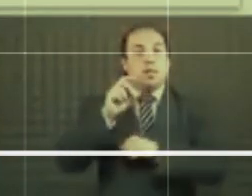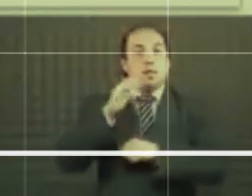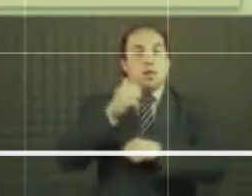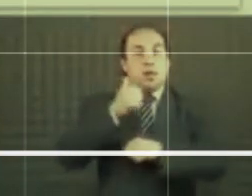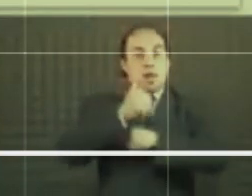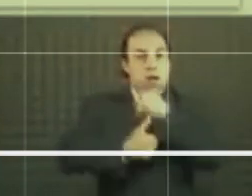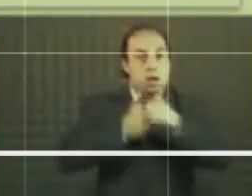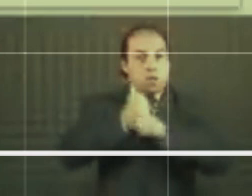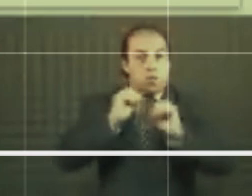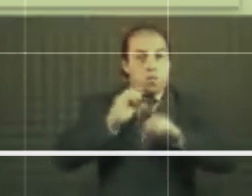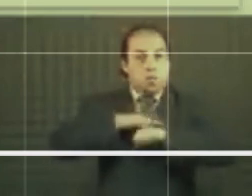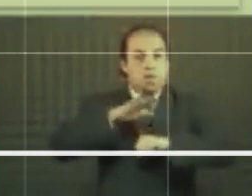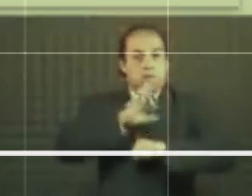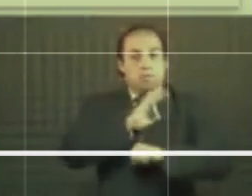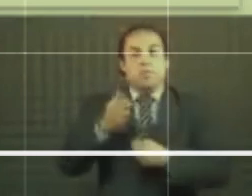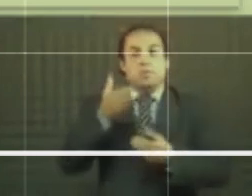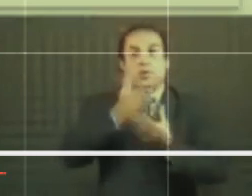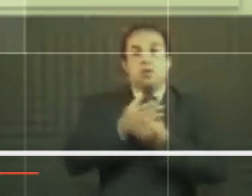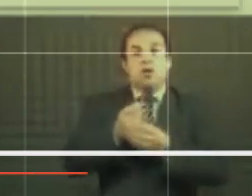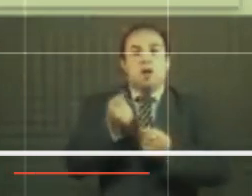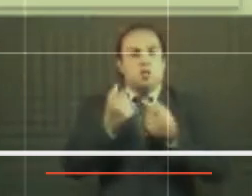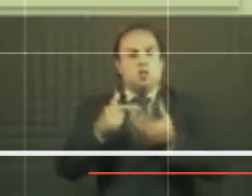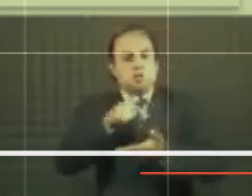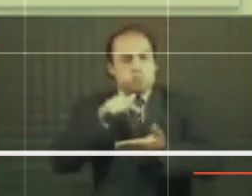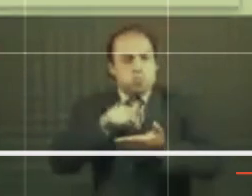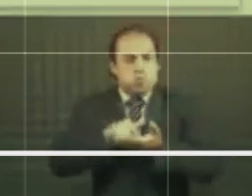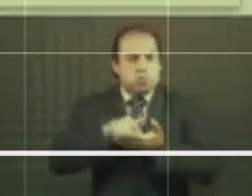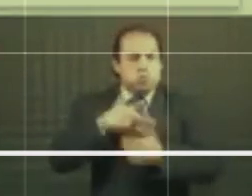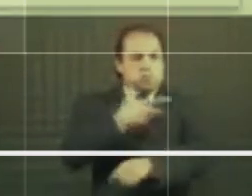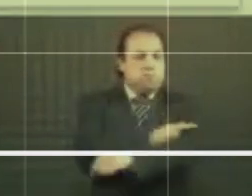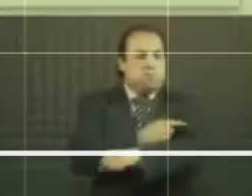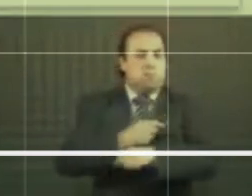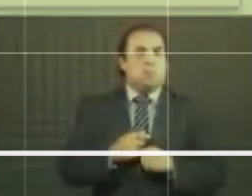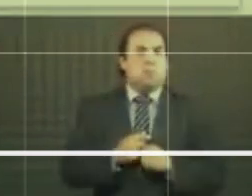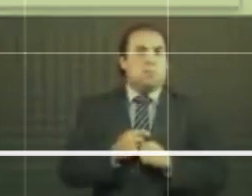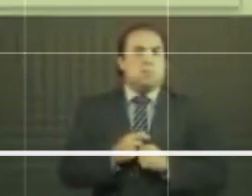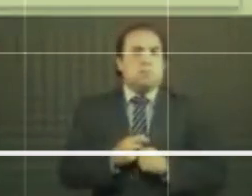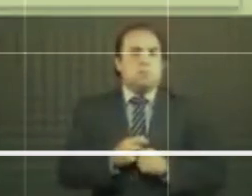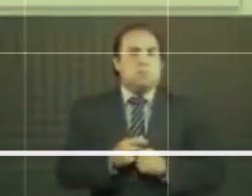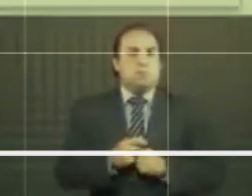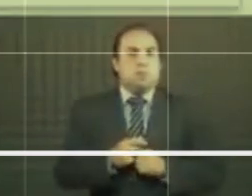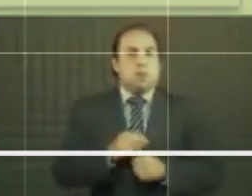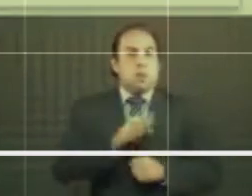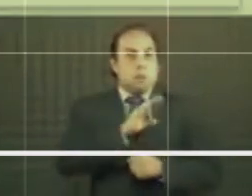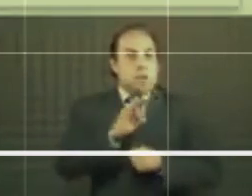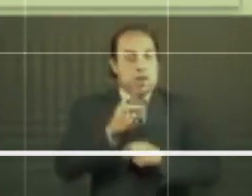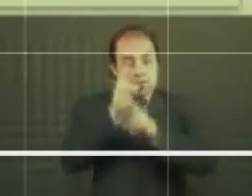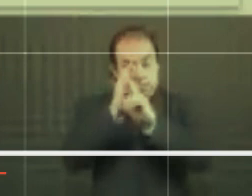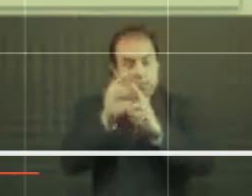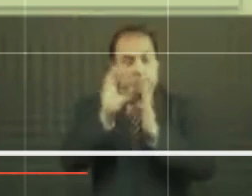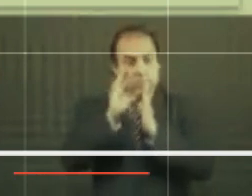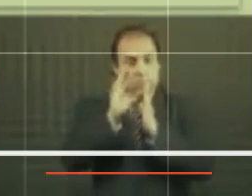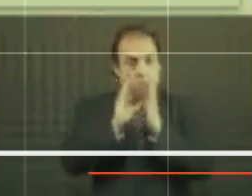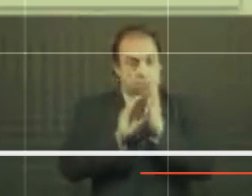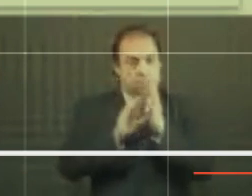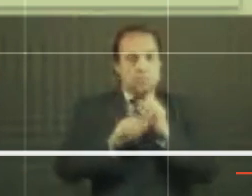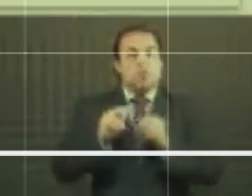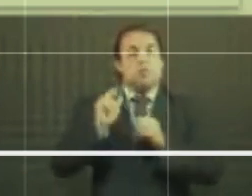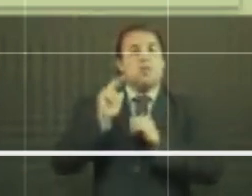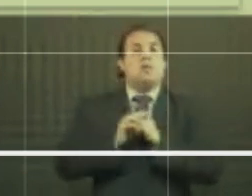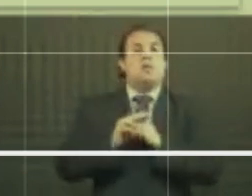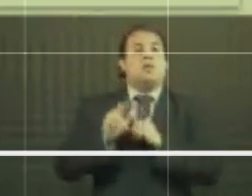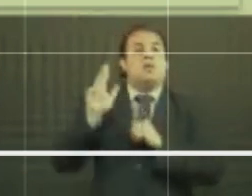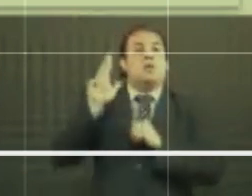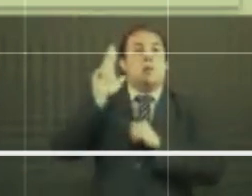años, pueden acudir a cualquier unidad vacunadora que mejor les convenga. Si es posible, los invitamos a que respeten el calendario. Va a ser del martes